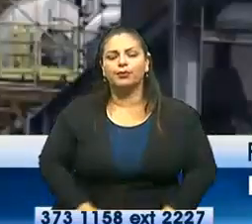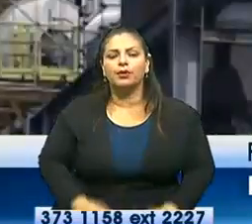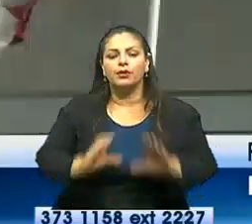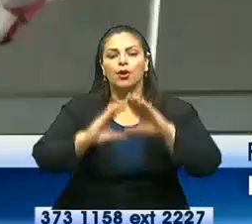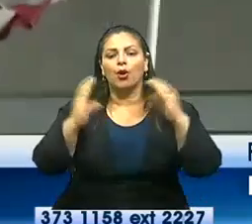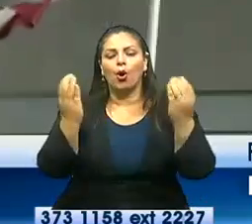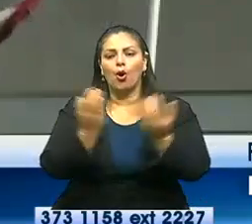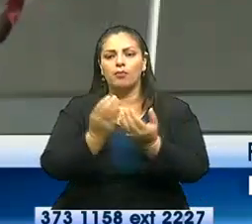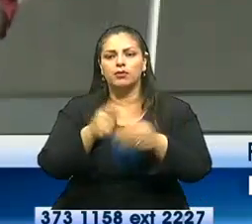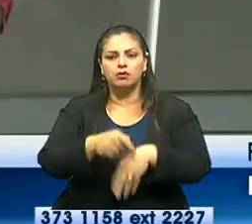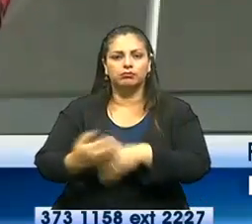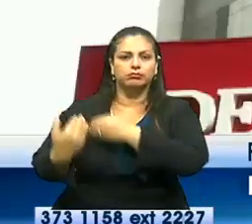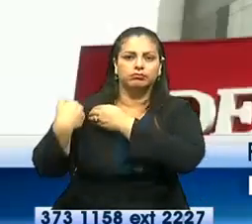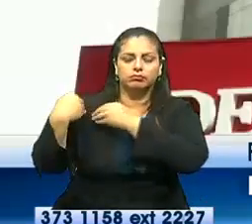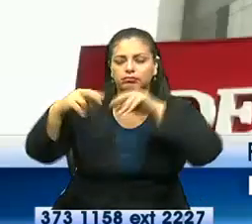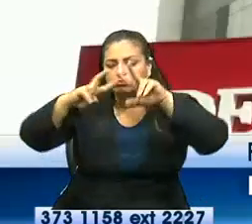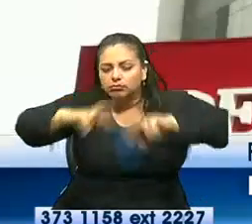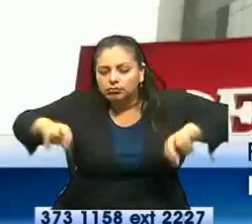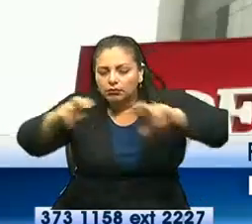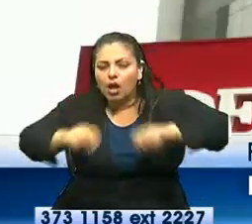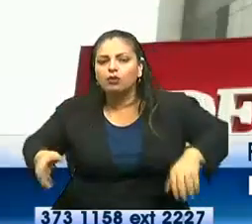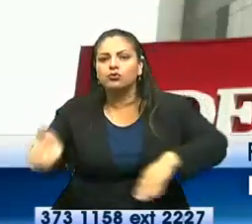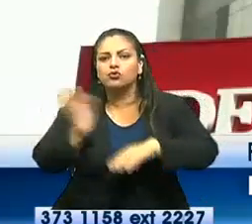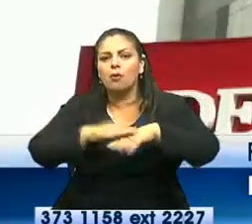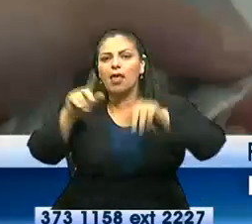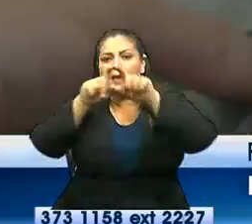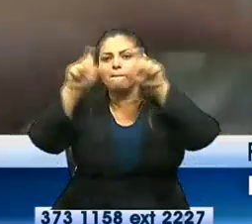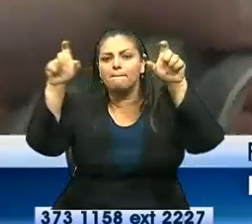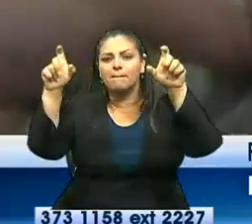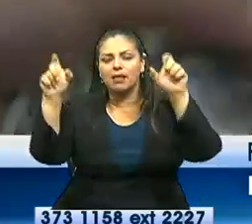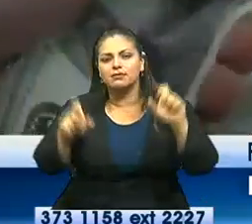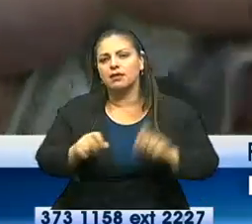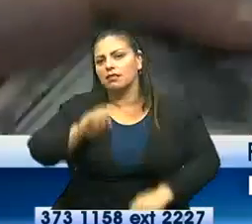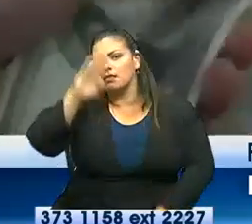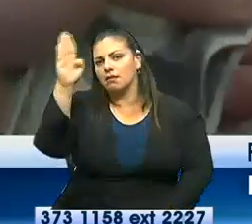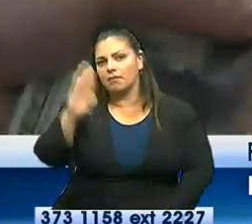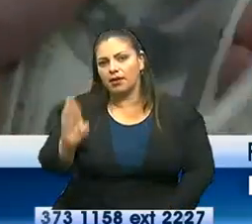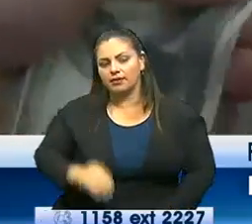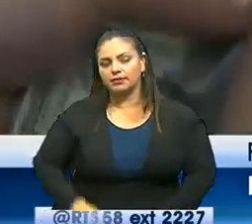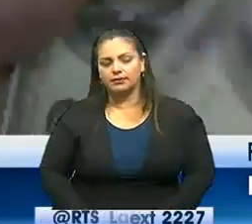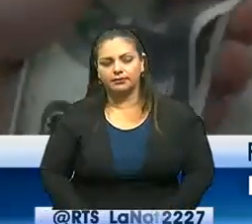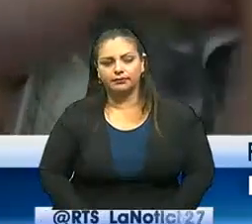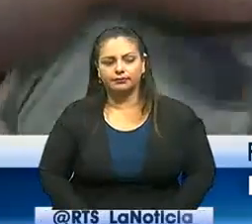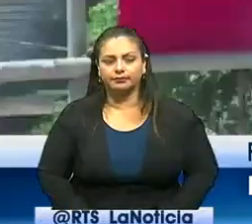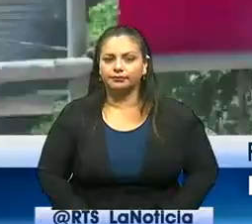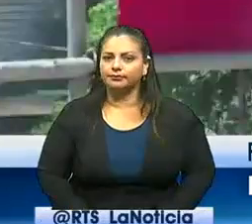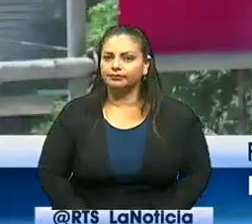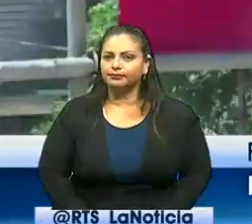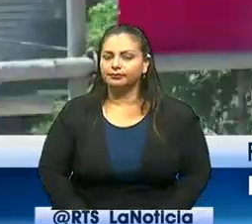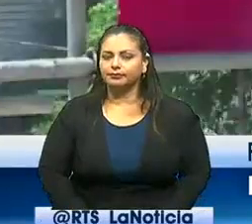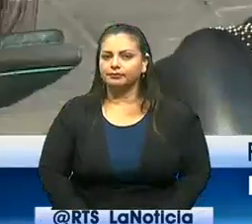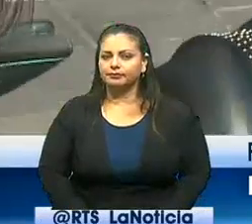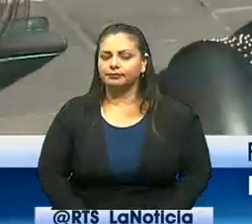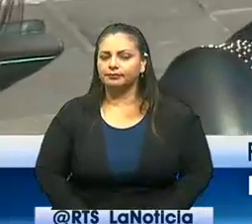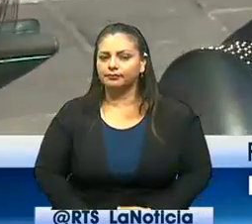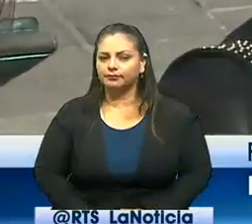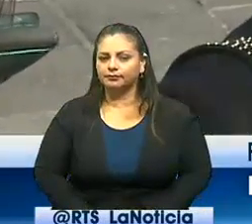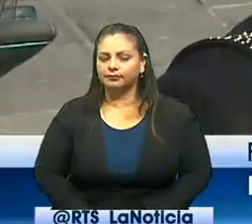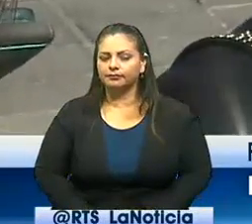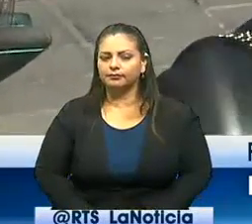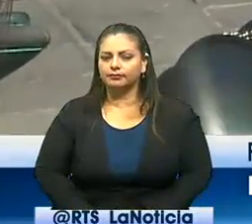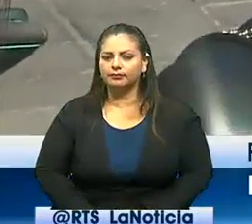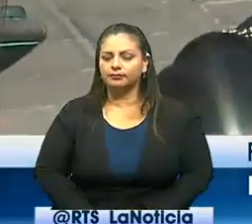Desde el oficialismo se dice que es fundamental conocer mayores detalles del avance de las investigaciones que impulsa la Fiscalía.